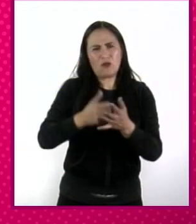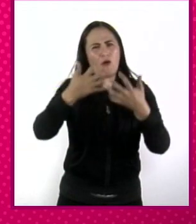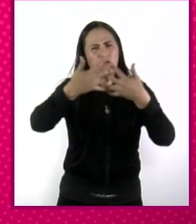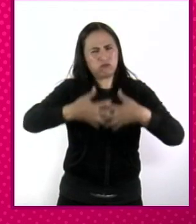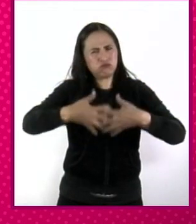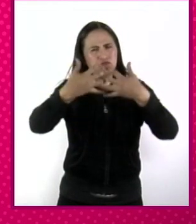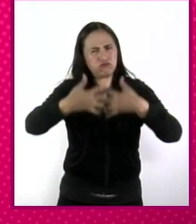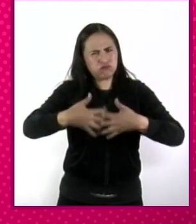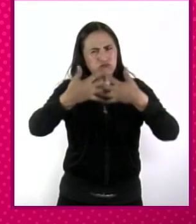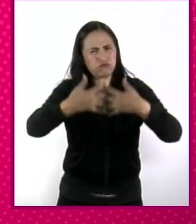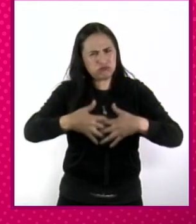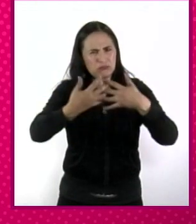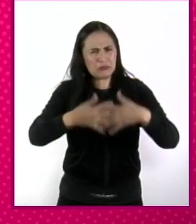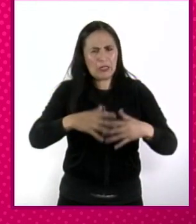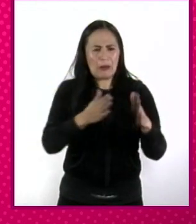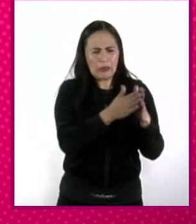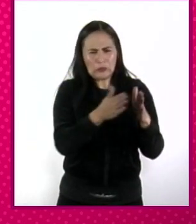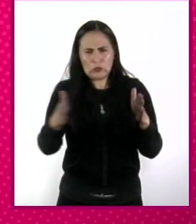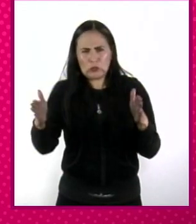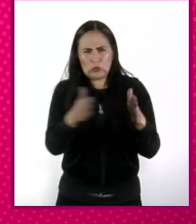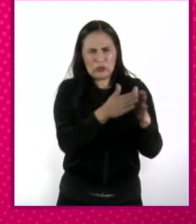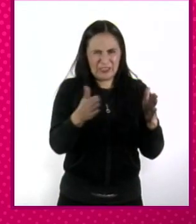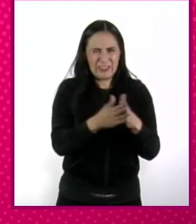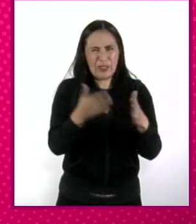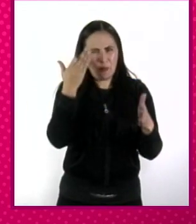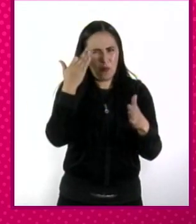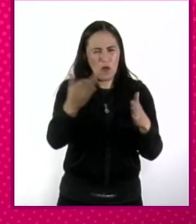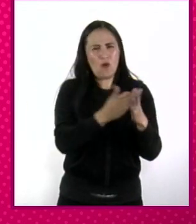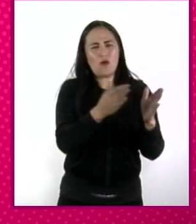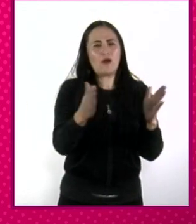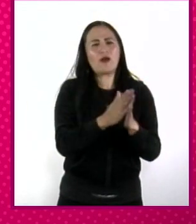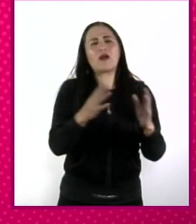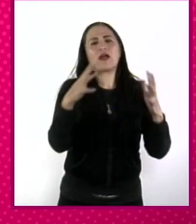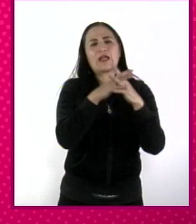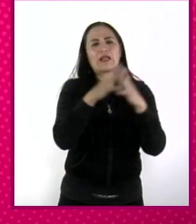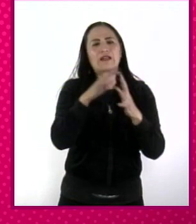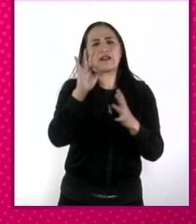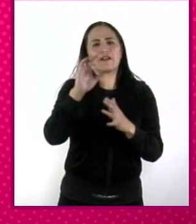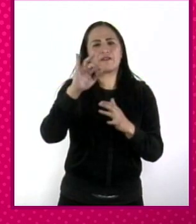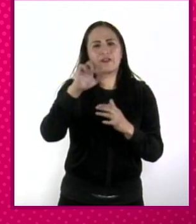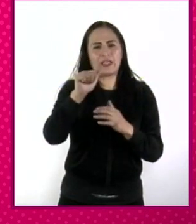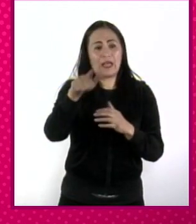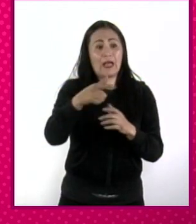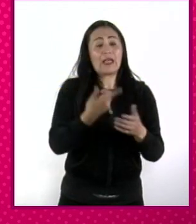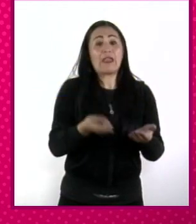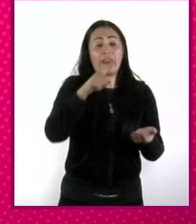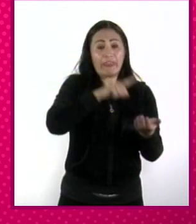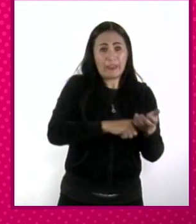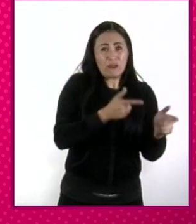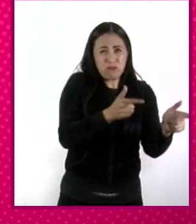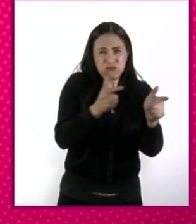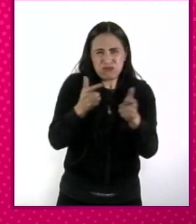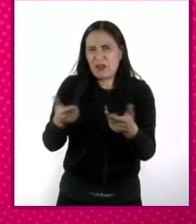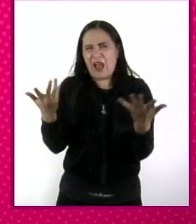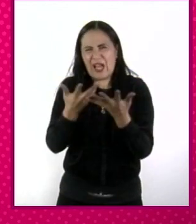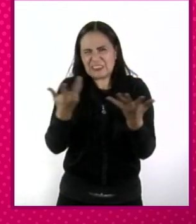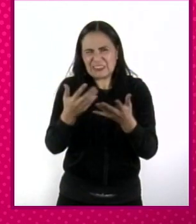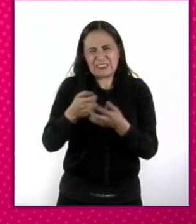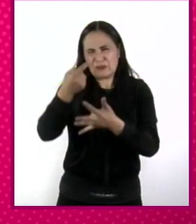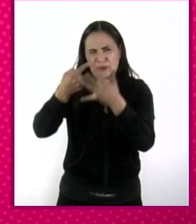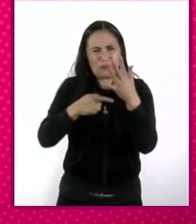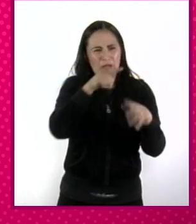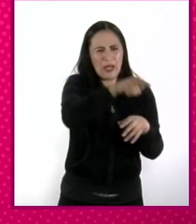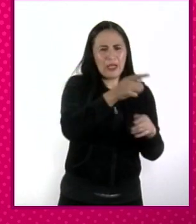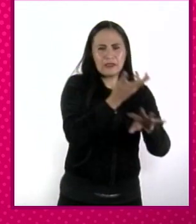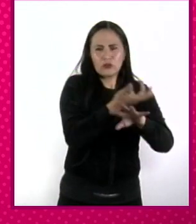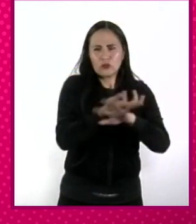creando alrededor de la Guerra Fría. Toda esa producción de armas en Estados Unidos y en la Unión Soviética alimentó grupos económicos,